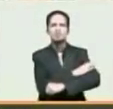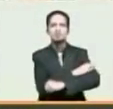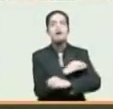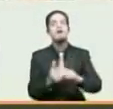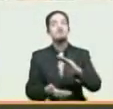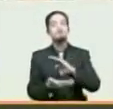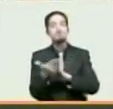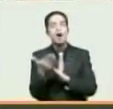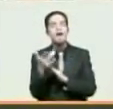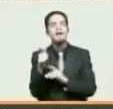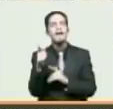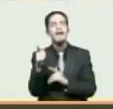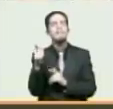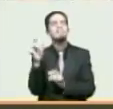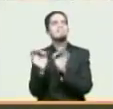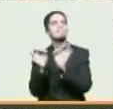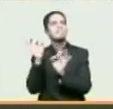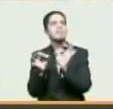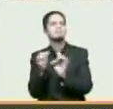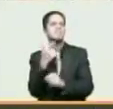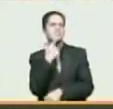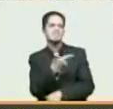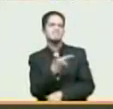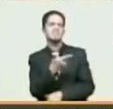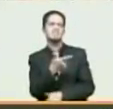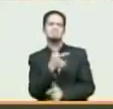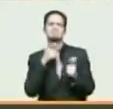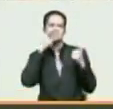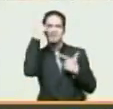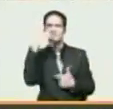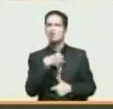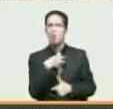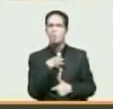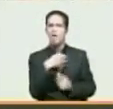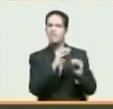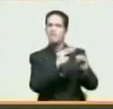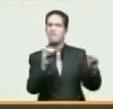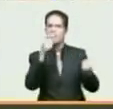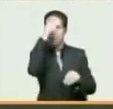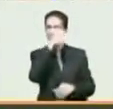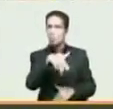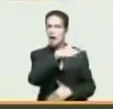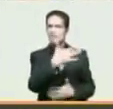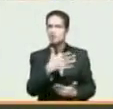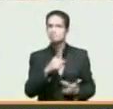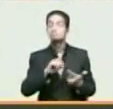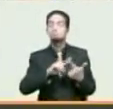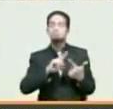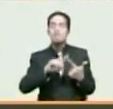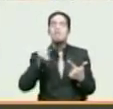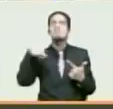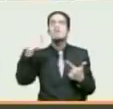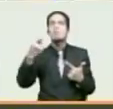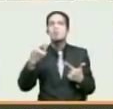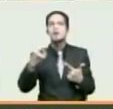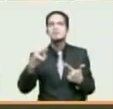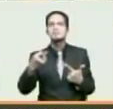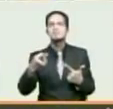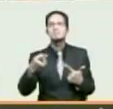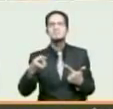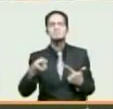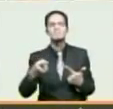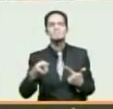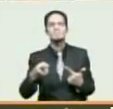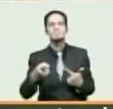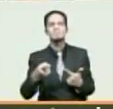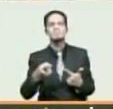Primero decir que el comandante Chávez no podía convocar a una Asamblea Nacional Constituyente. Después a cambiarle las preguntas que el comandante Chávez